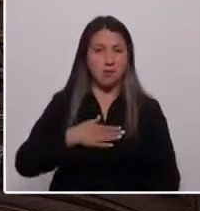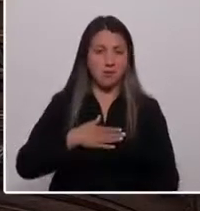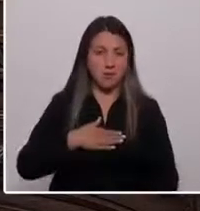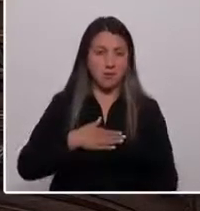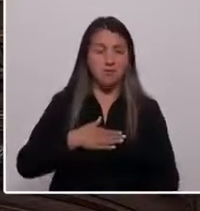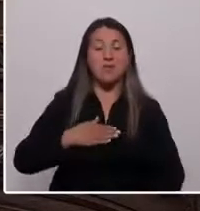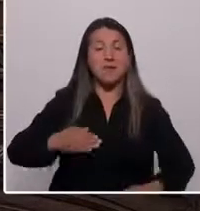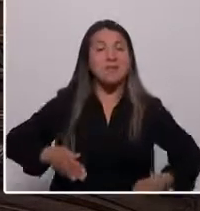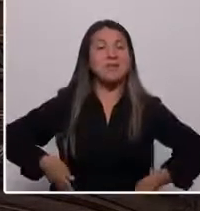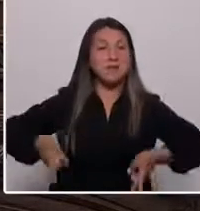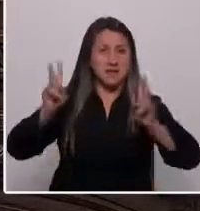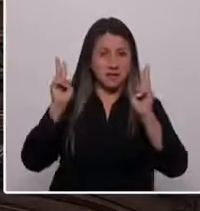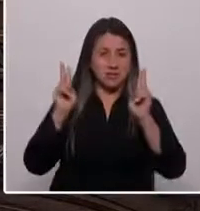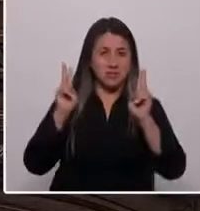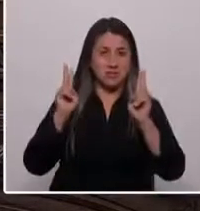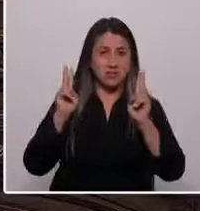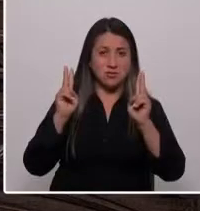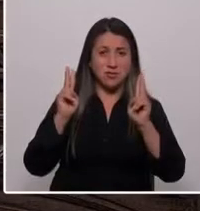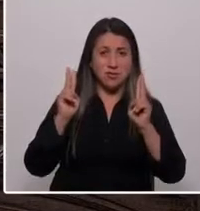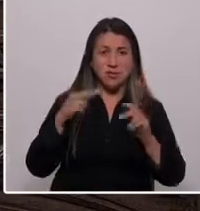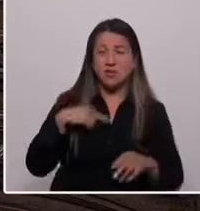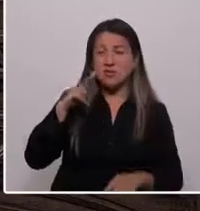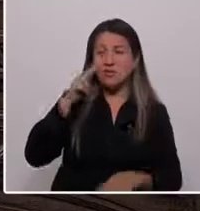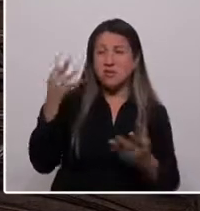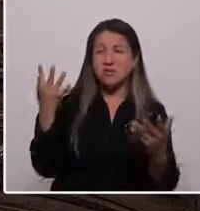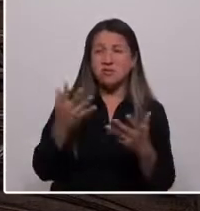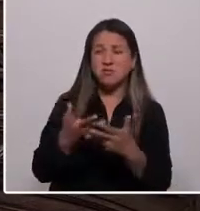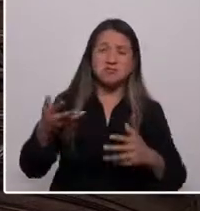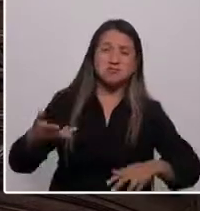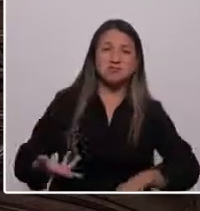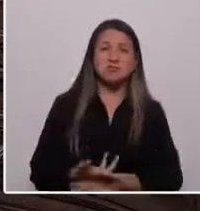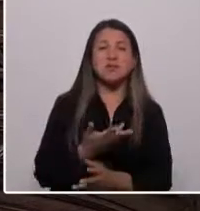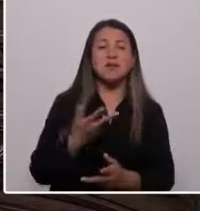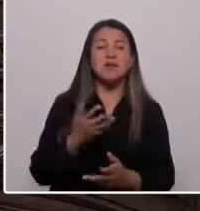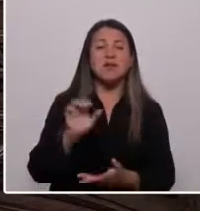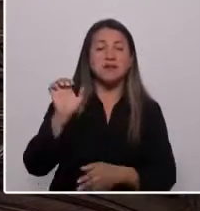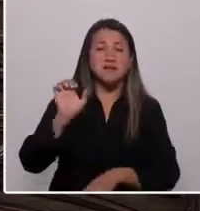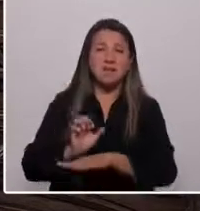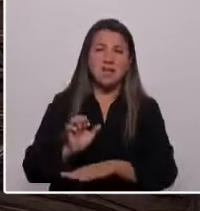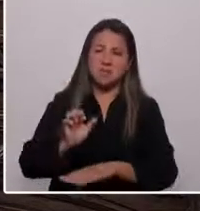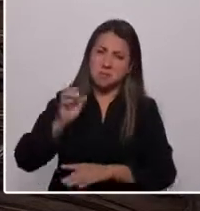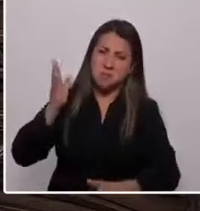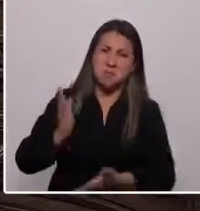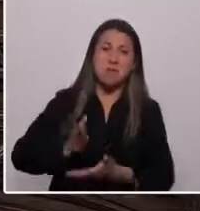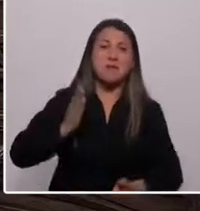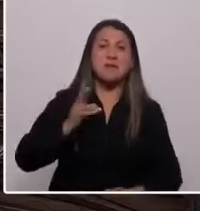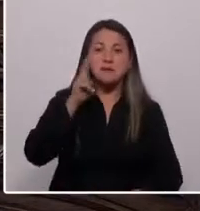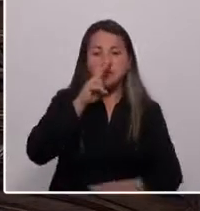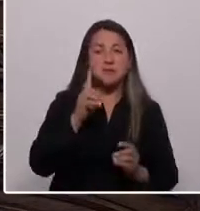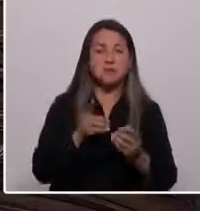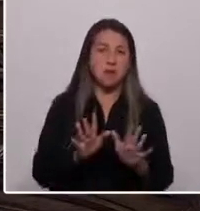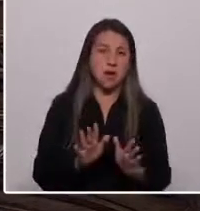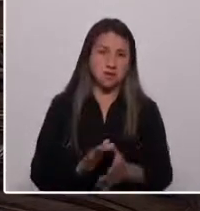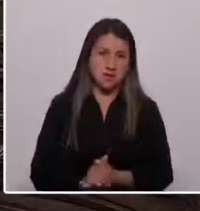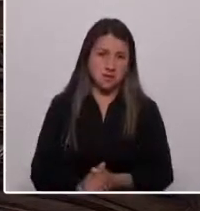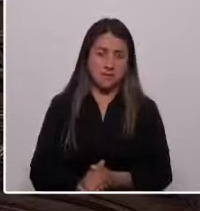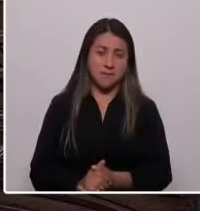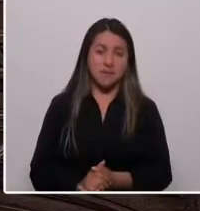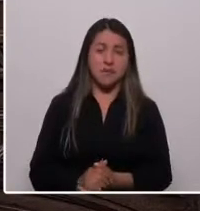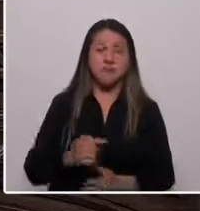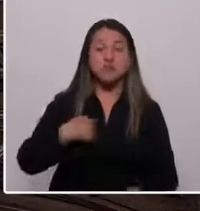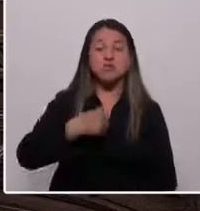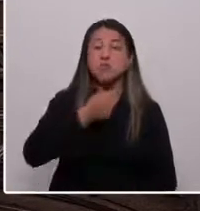que no se vean empañados por un estado totalitario y sin democracia como periodista y